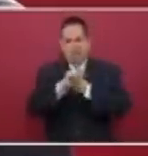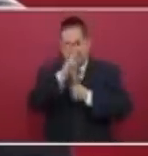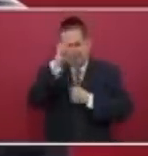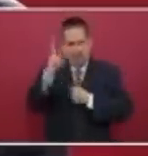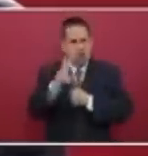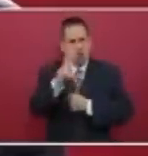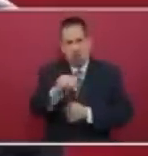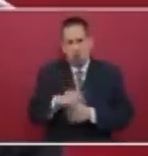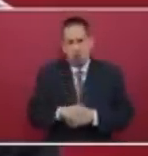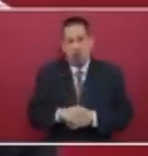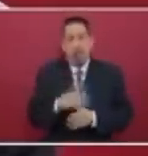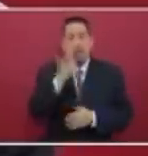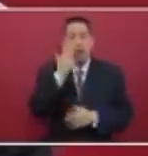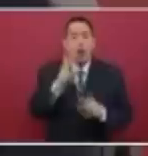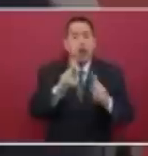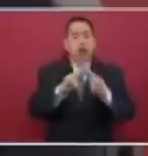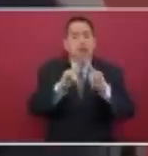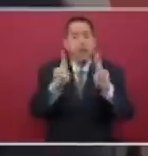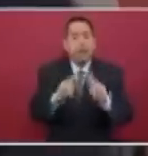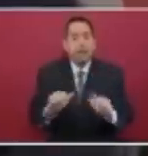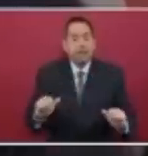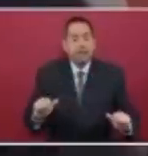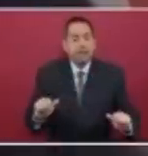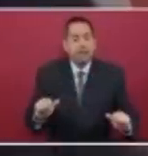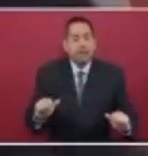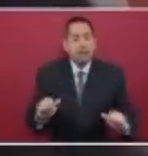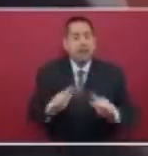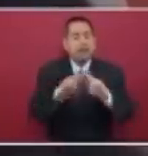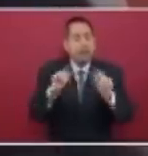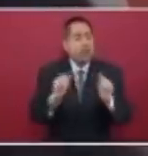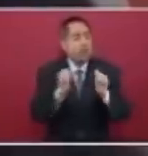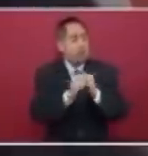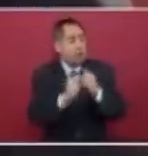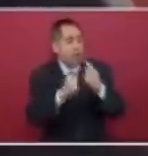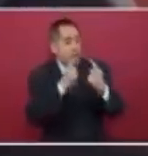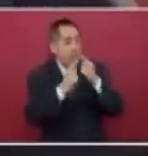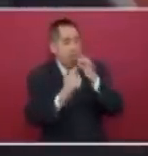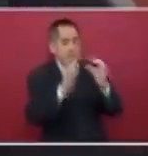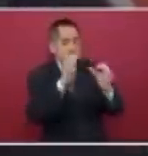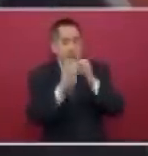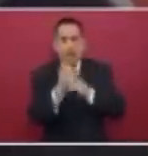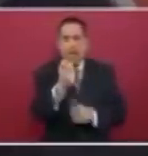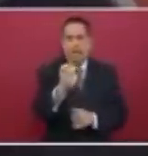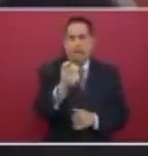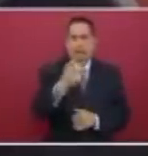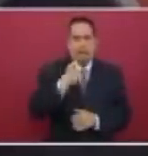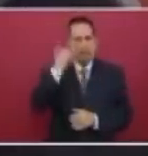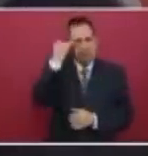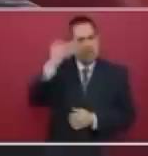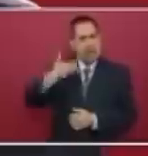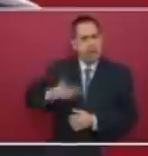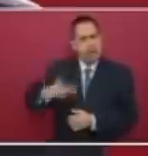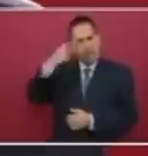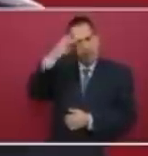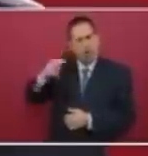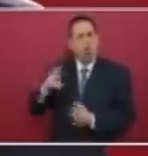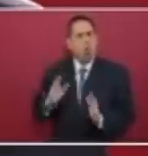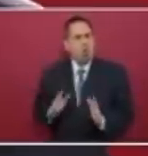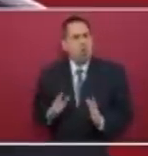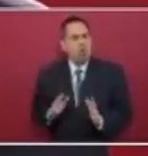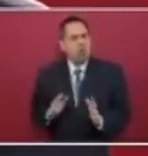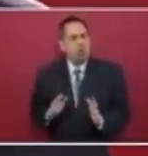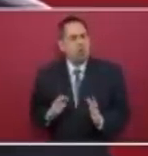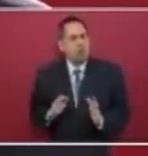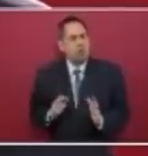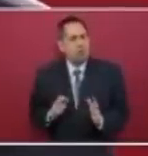queremos la paz y queremos el esa es nuestra postura este